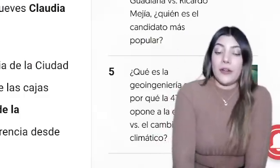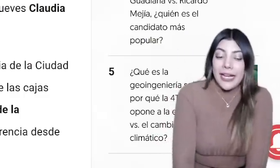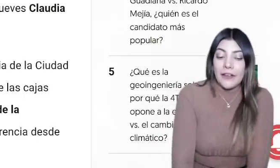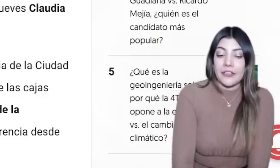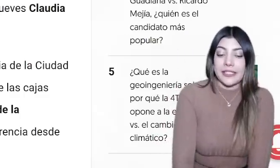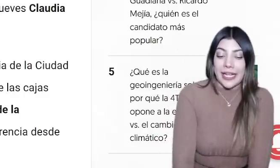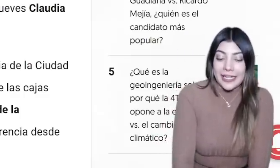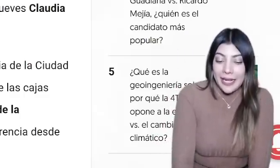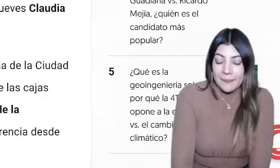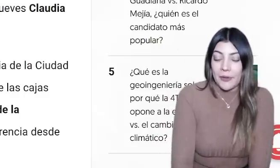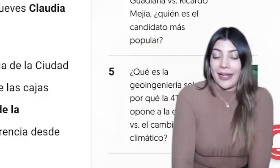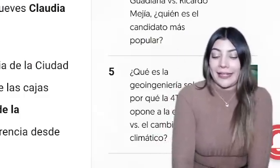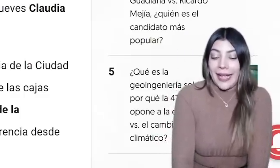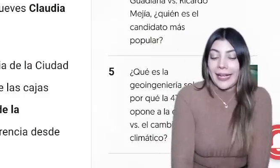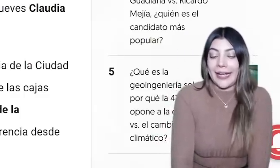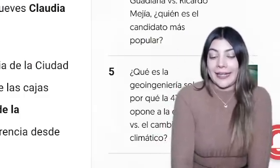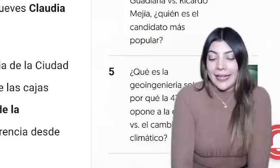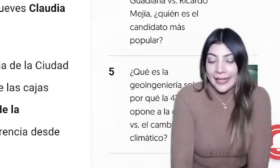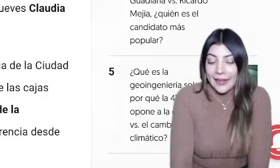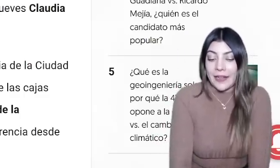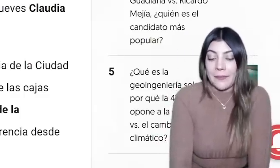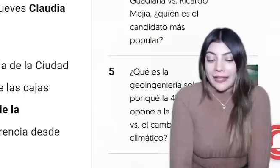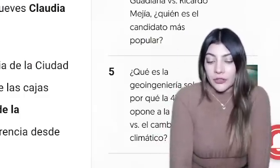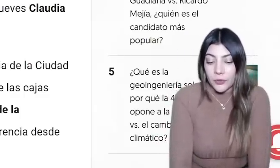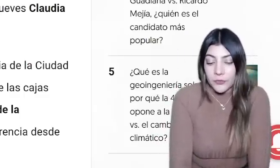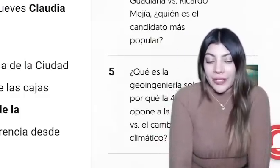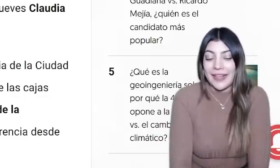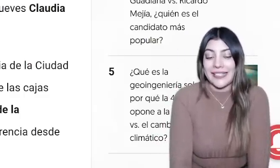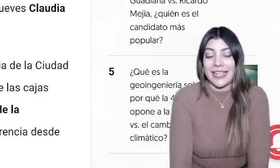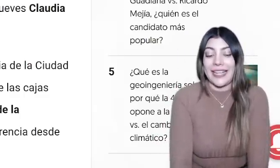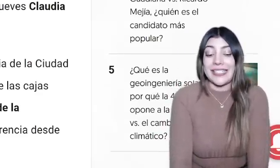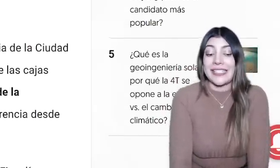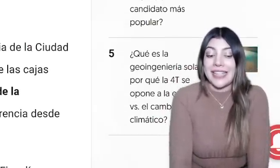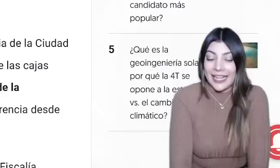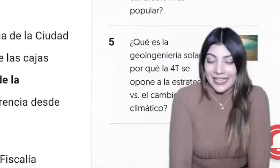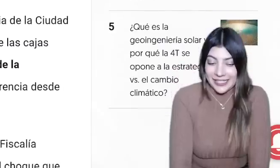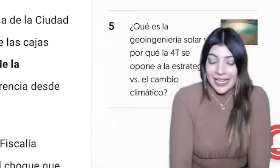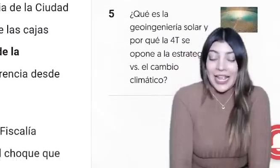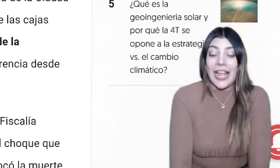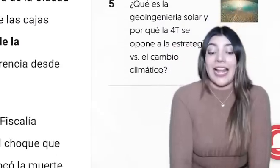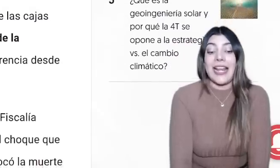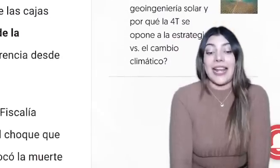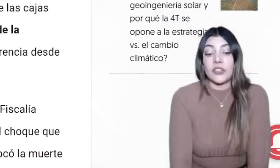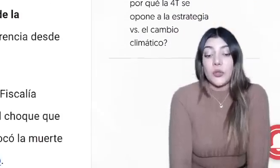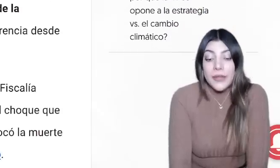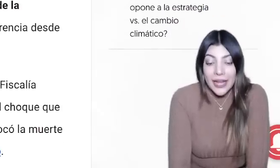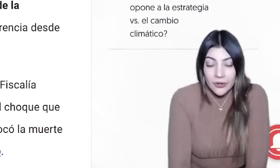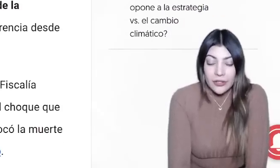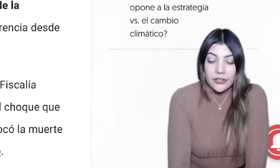me perdone la fiscalía, pero la caja negra del metro, una de las cajas negras,